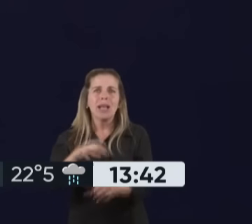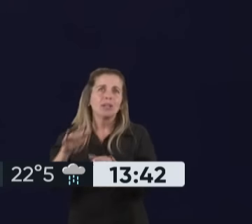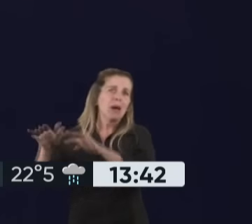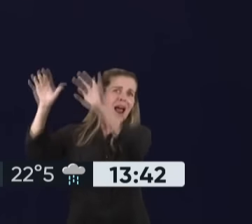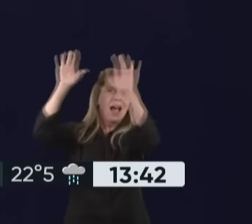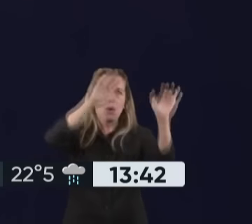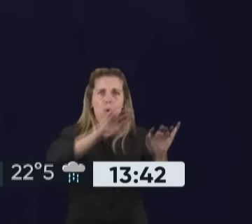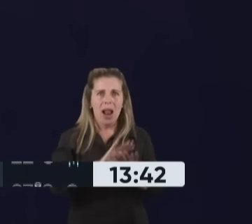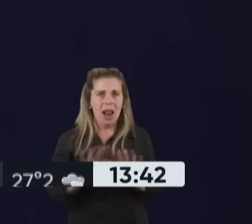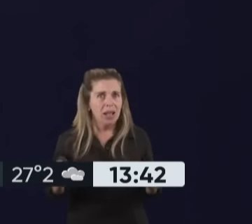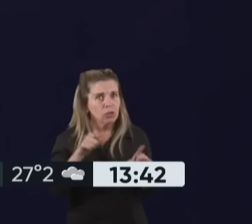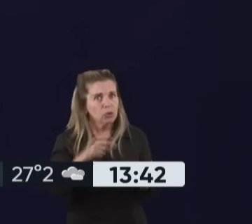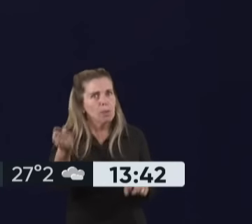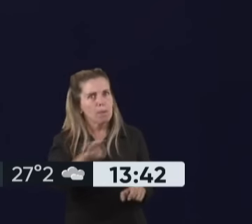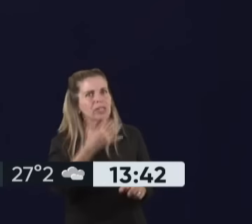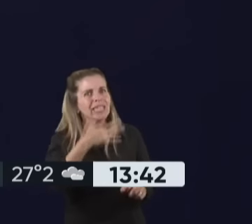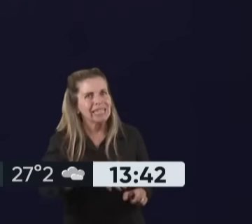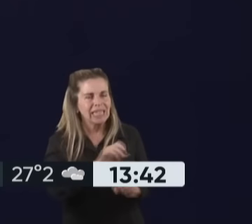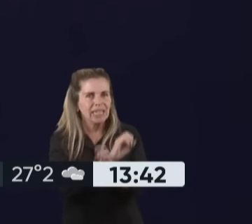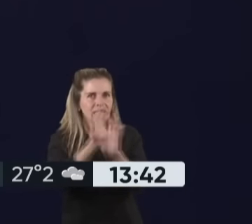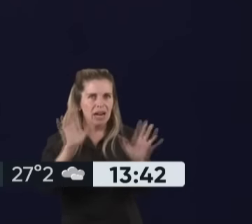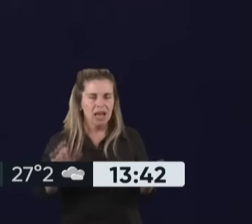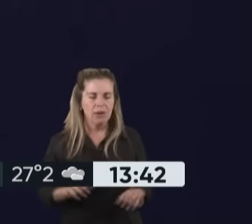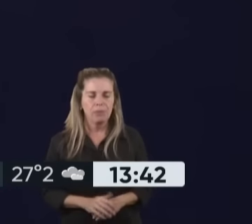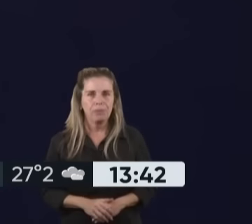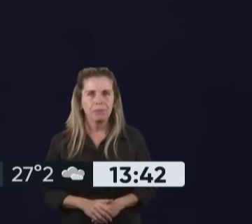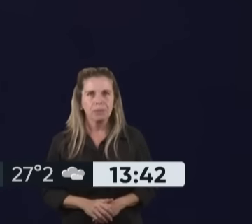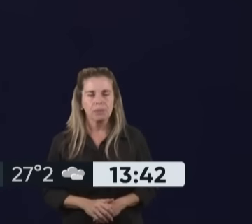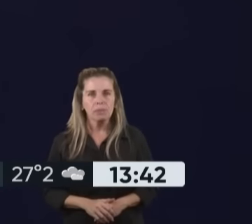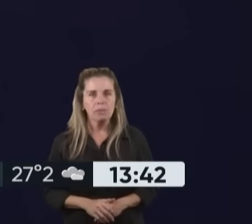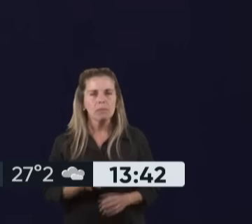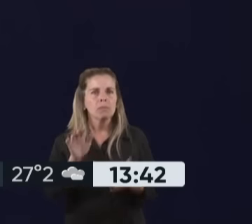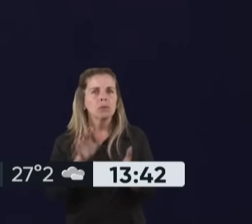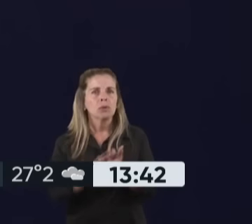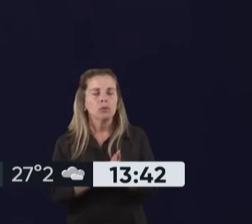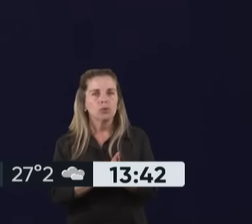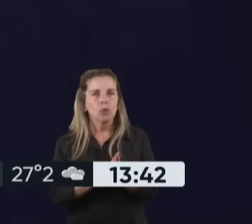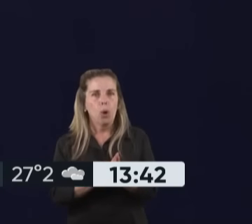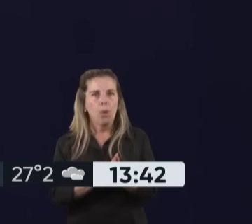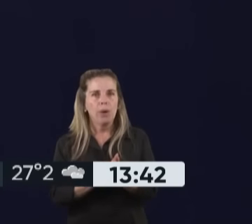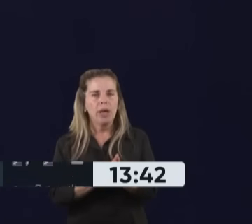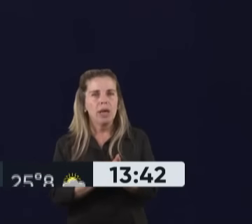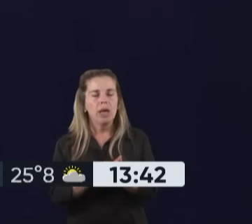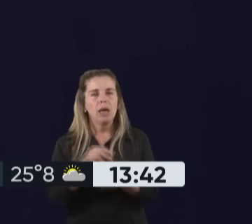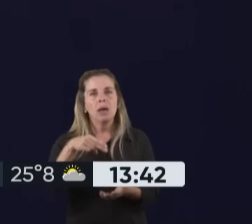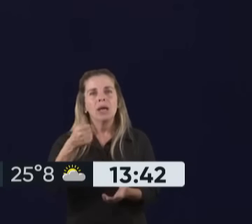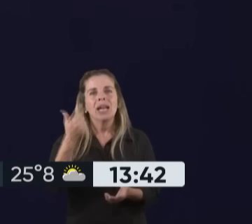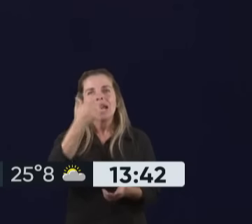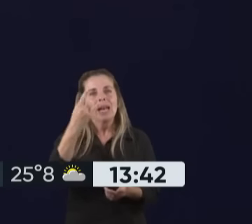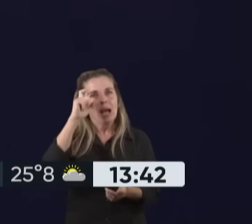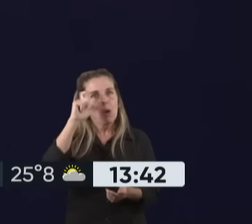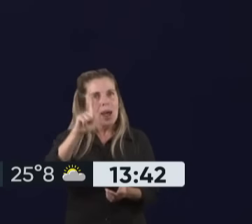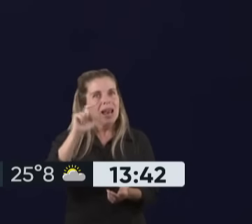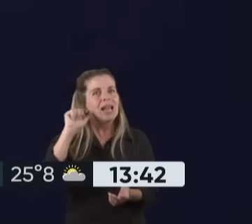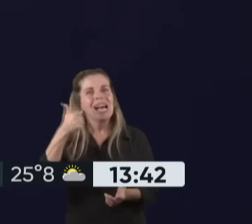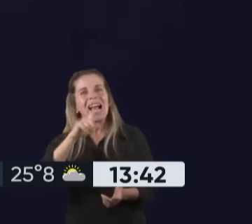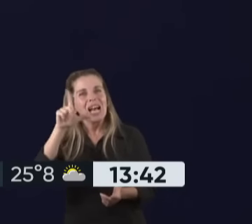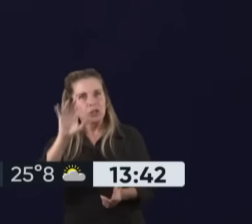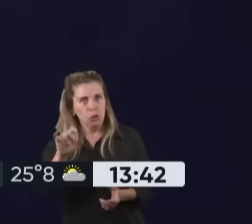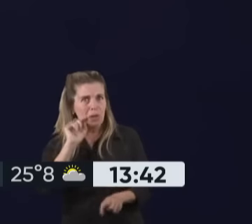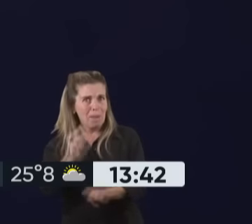es muy importante entenderlo. En relación a Nahuel Gallo, nosotros no hemos dejado un